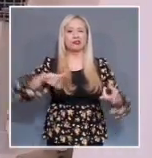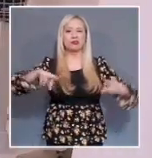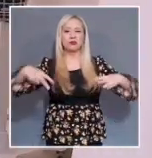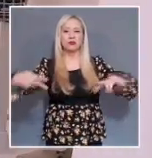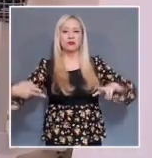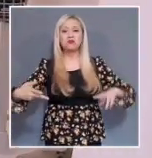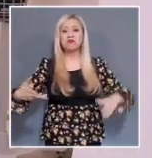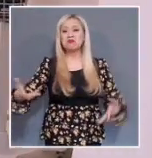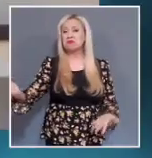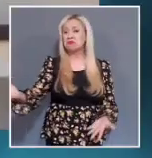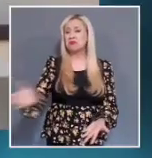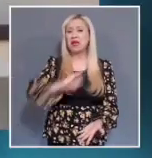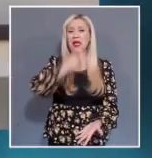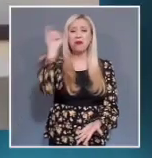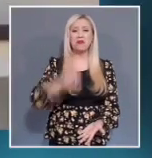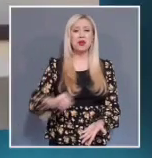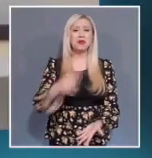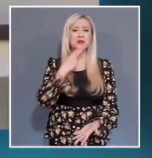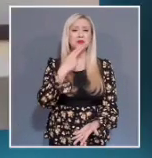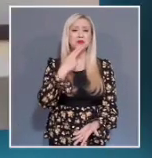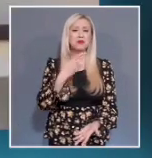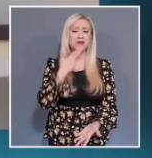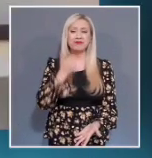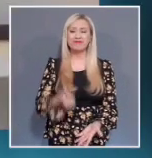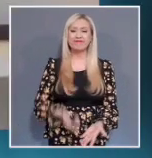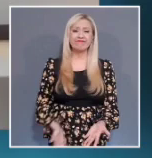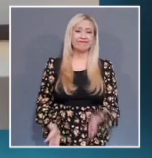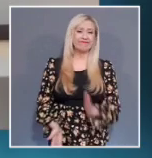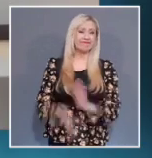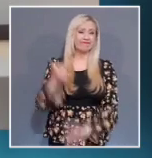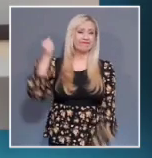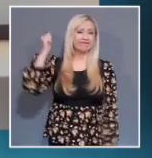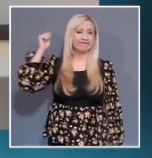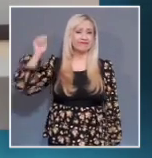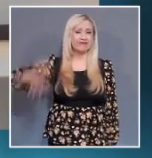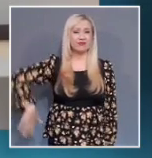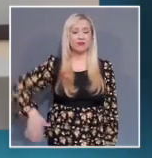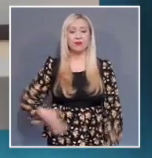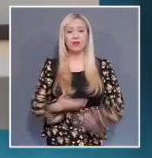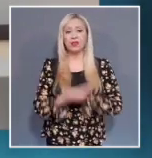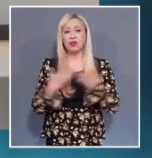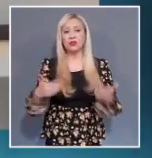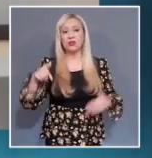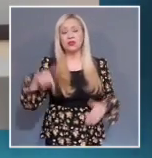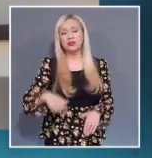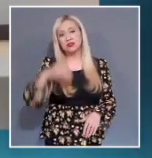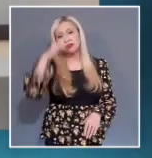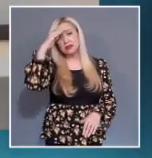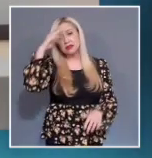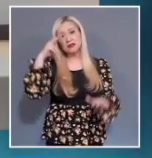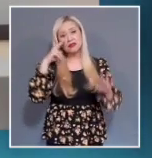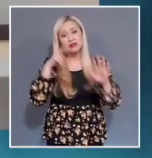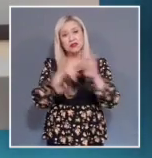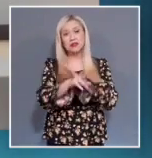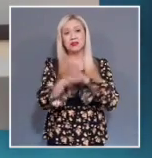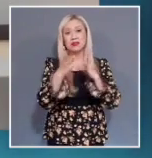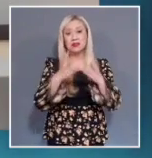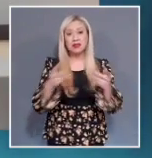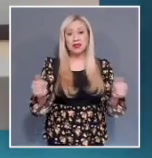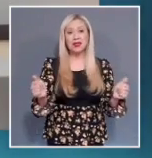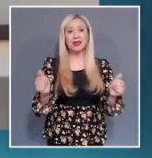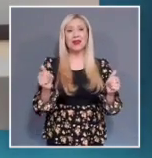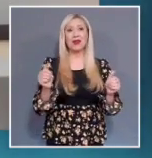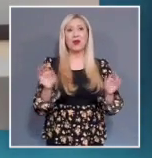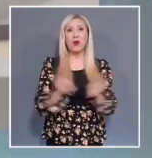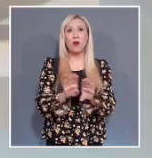se ve llegar. Al final, Hernández Bringas cuestionó cómo podremos aspirar a un